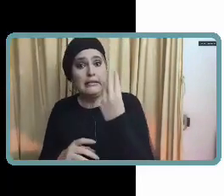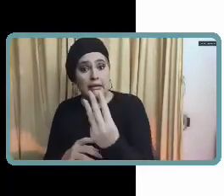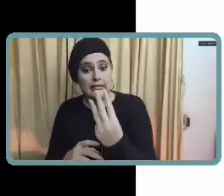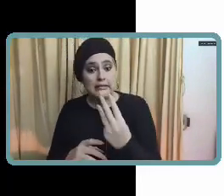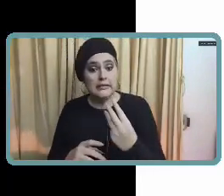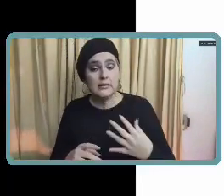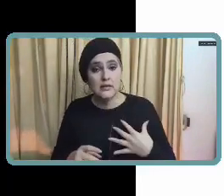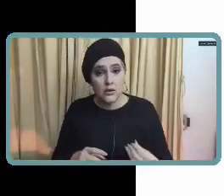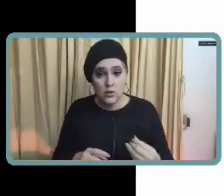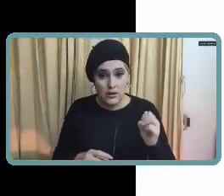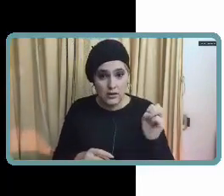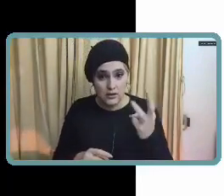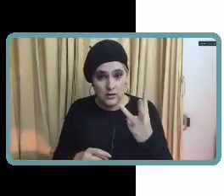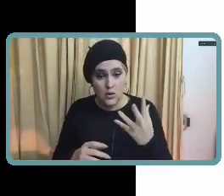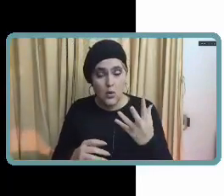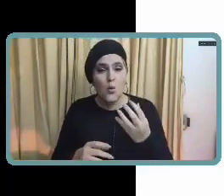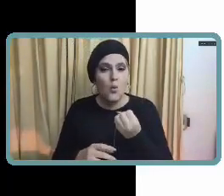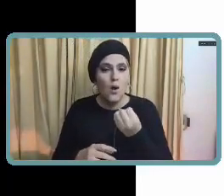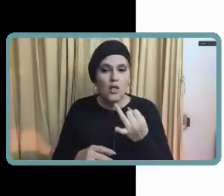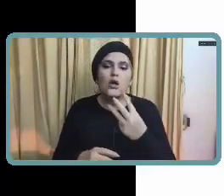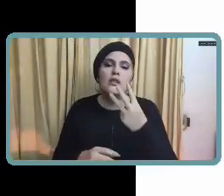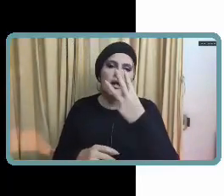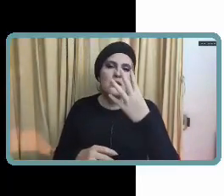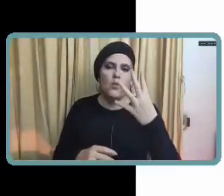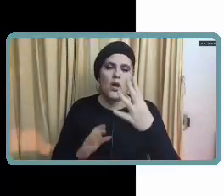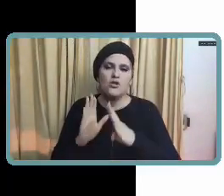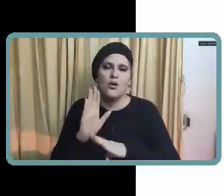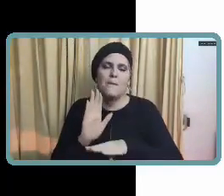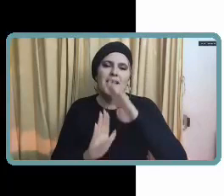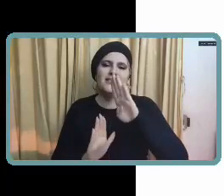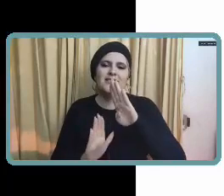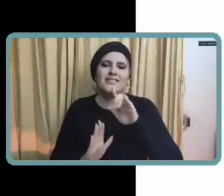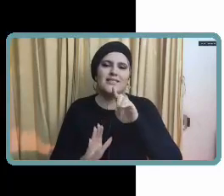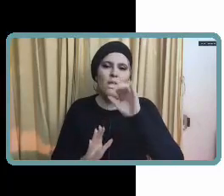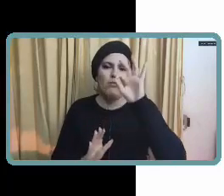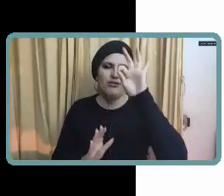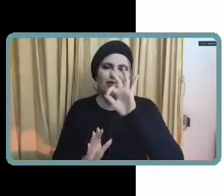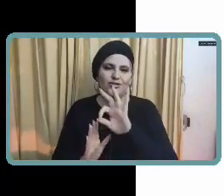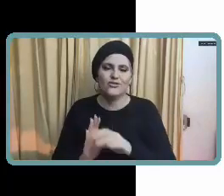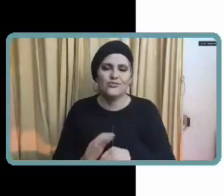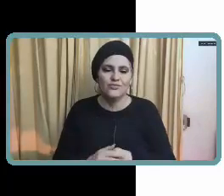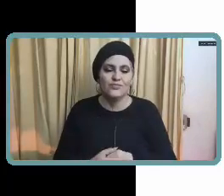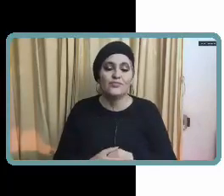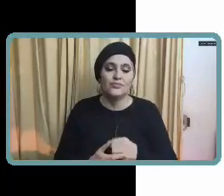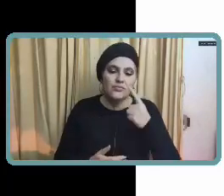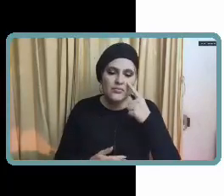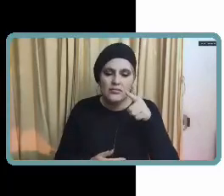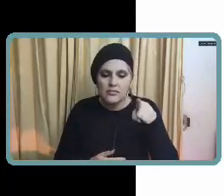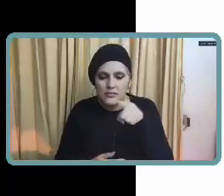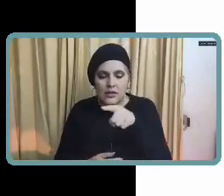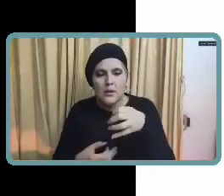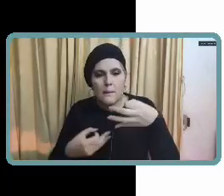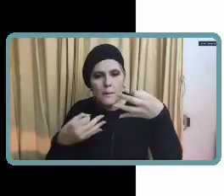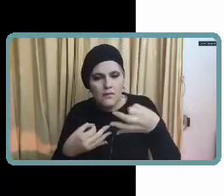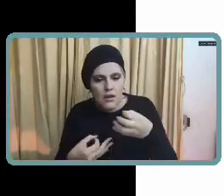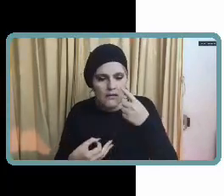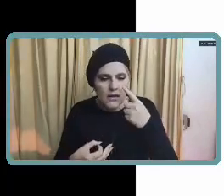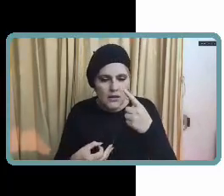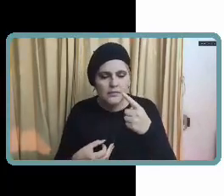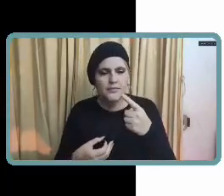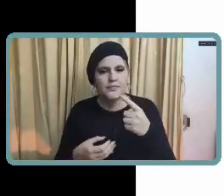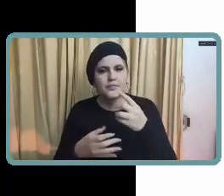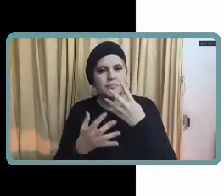autismo es de un 34%. Esas son entonces las probabilidades, lo que nos dan las investigaciones